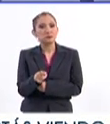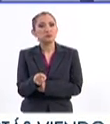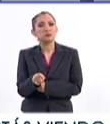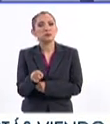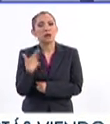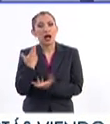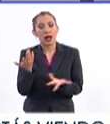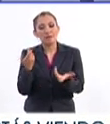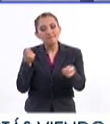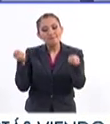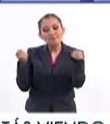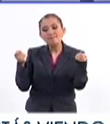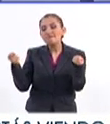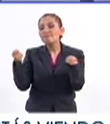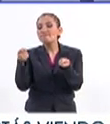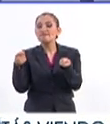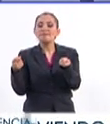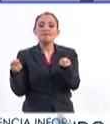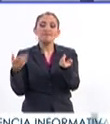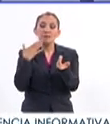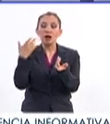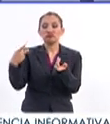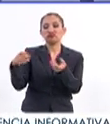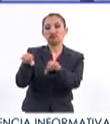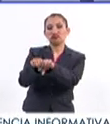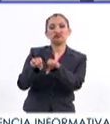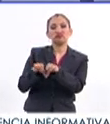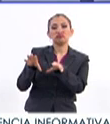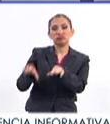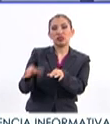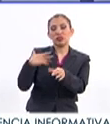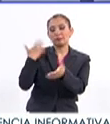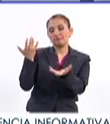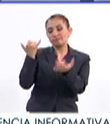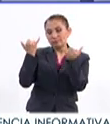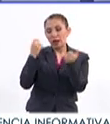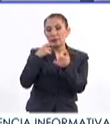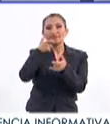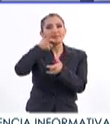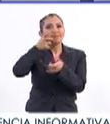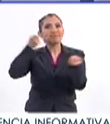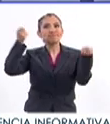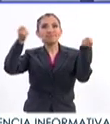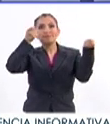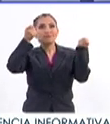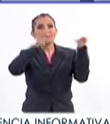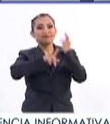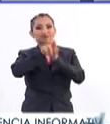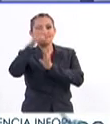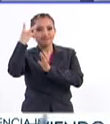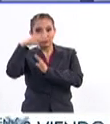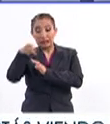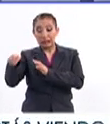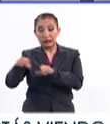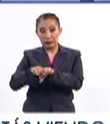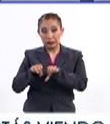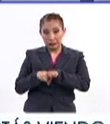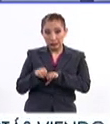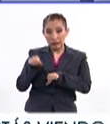para coordinar el equipo de la operación de misiones. Y ese equipo